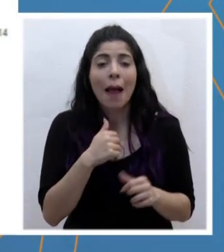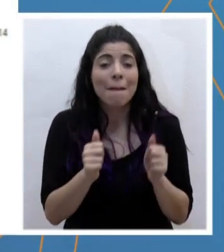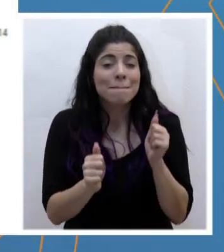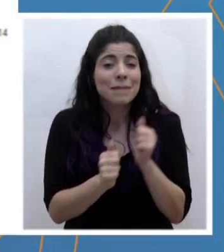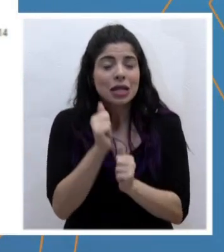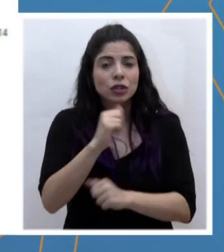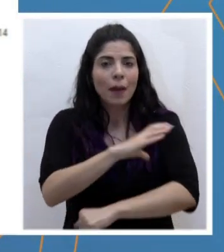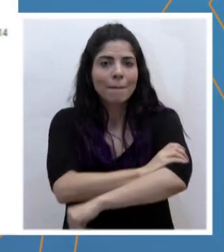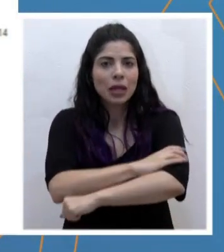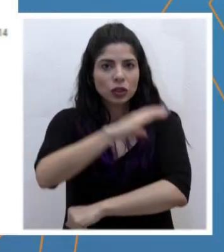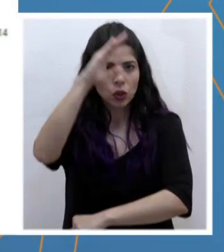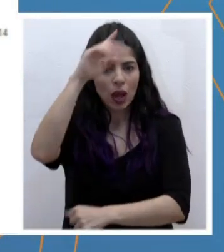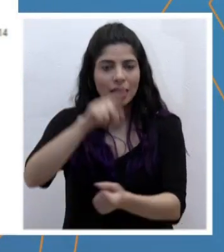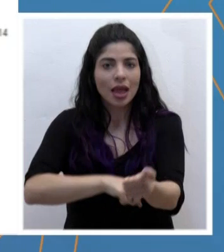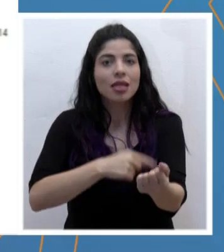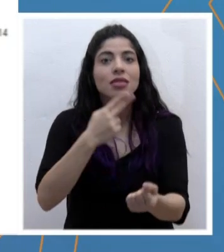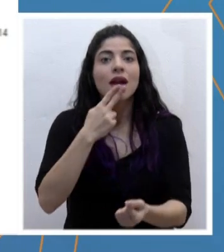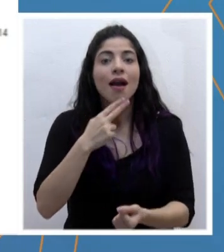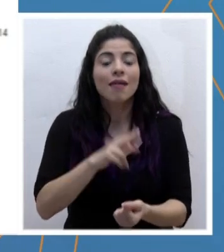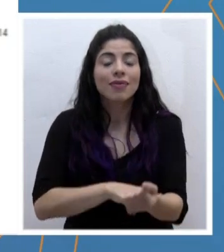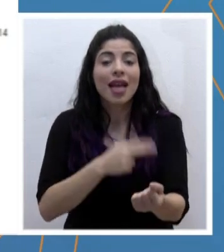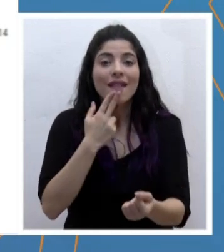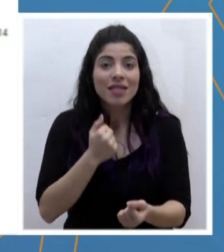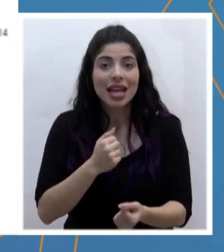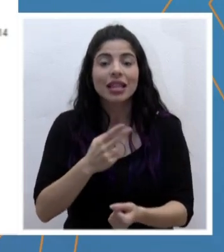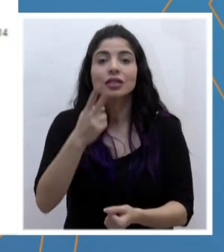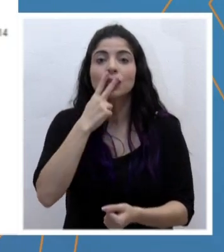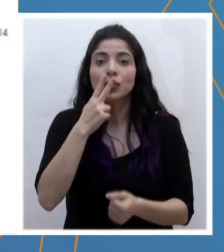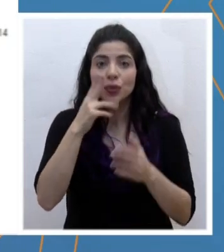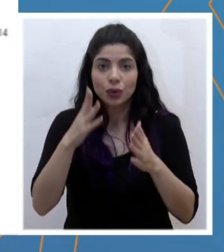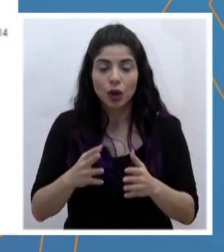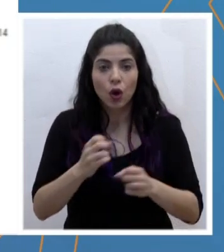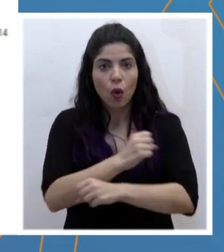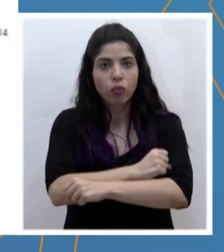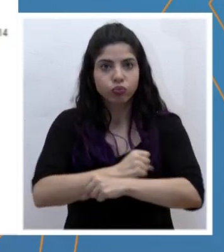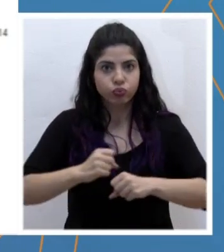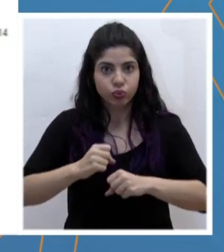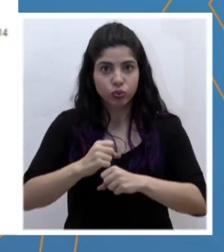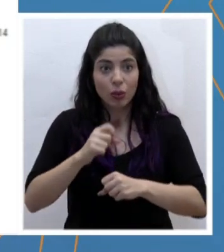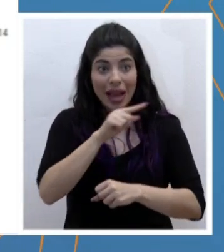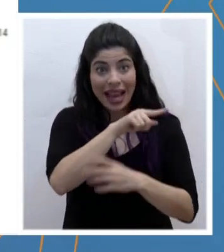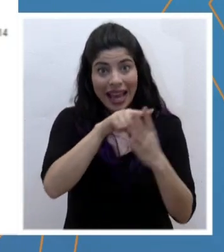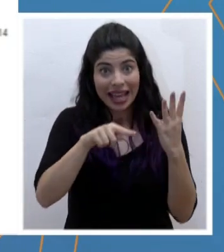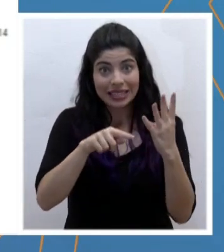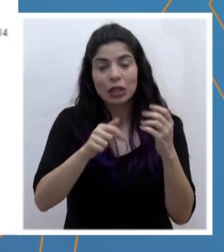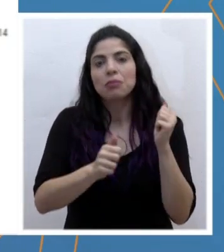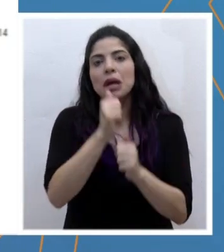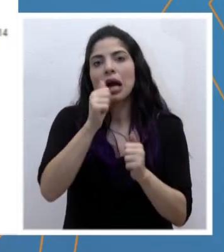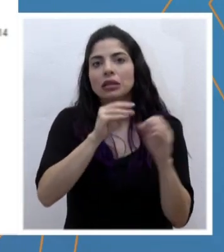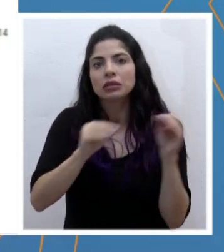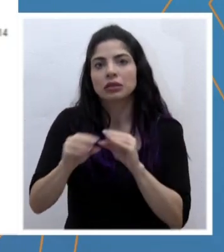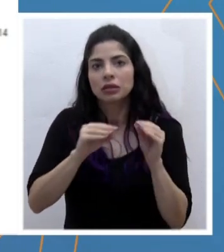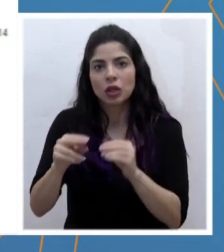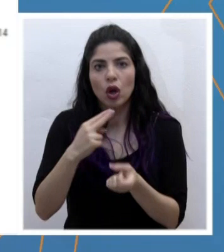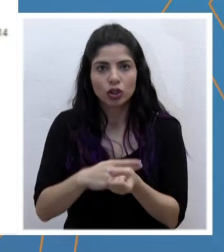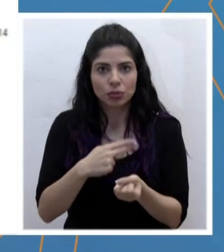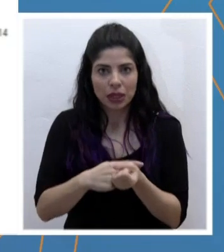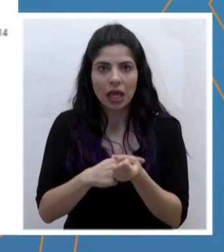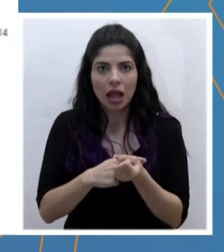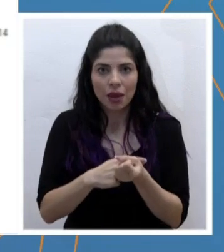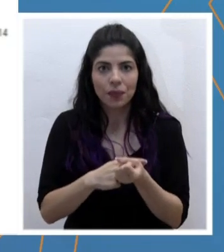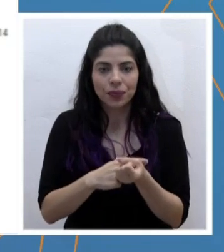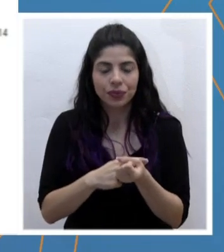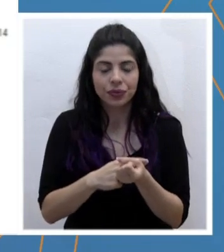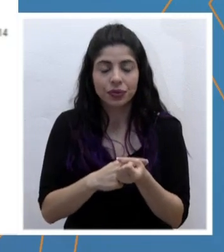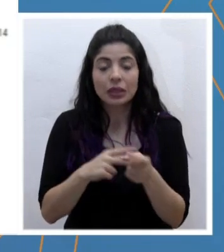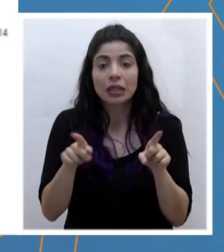de la hipertensión, la diabetes, el tabaquismo, la obesidad en los pacientes que han requerido hospitalización. Y